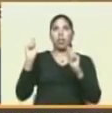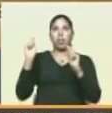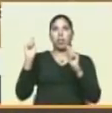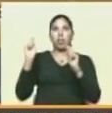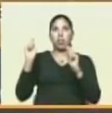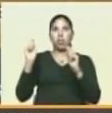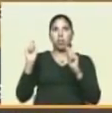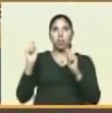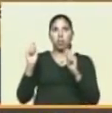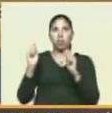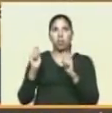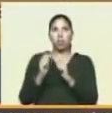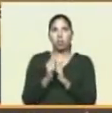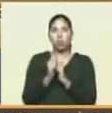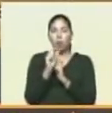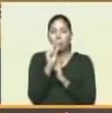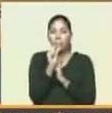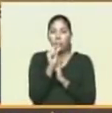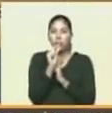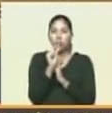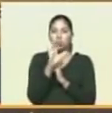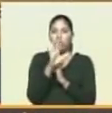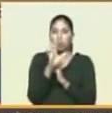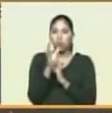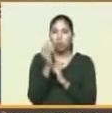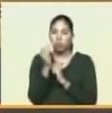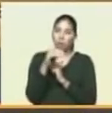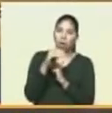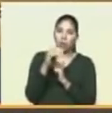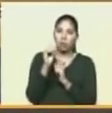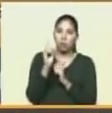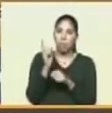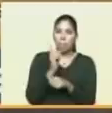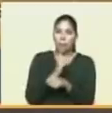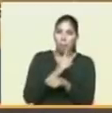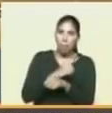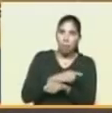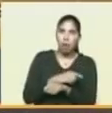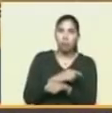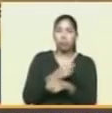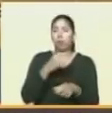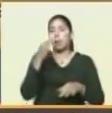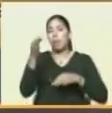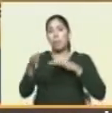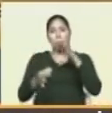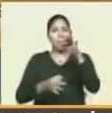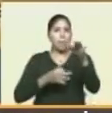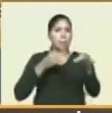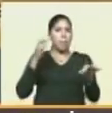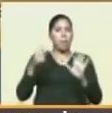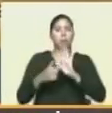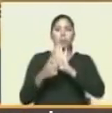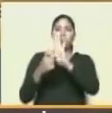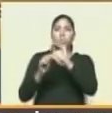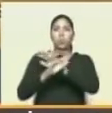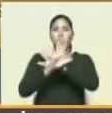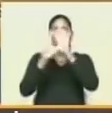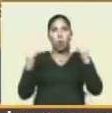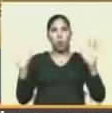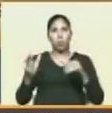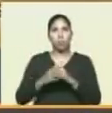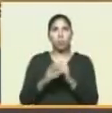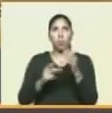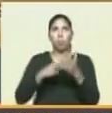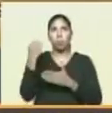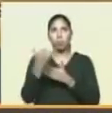en un poquito más de 5 minutos, exponer este proyecto del compañero presidente Nicolás